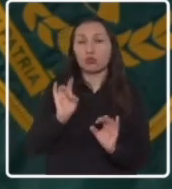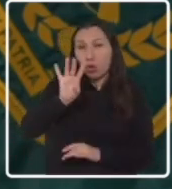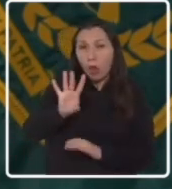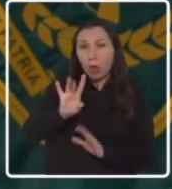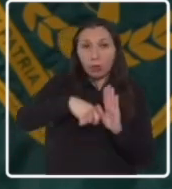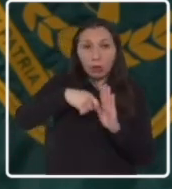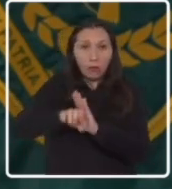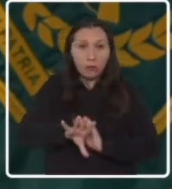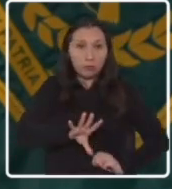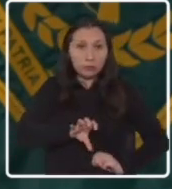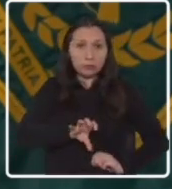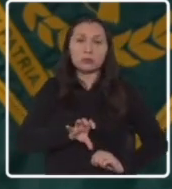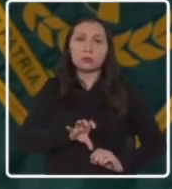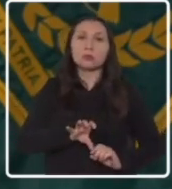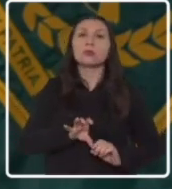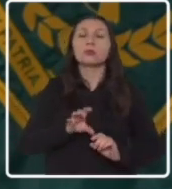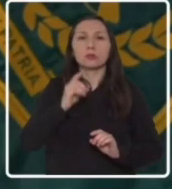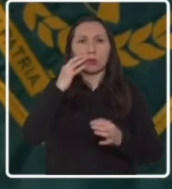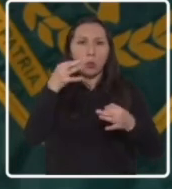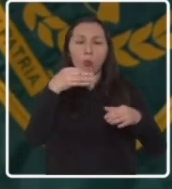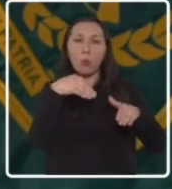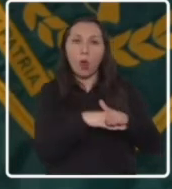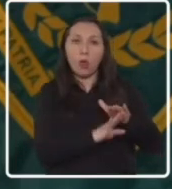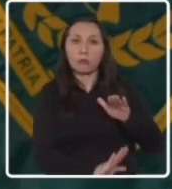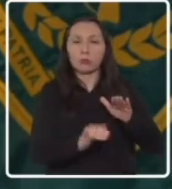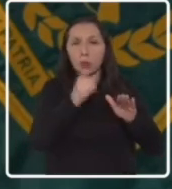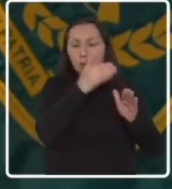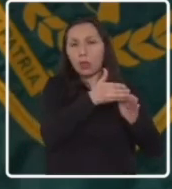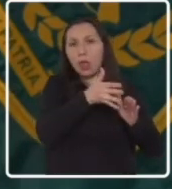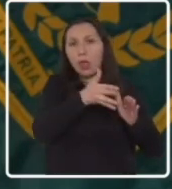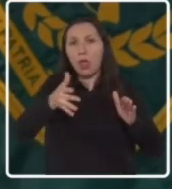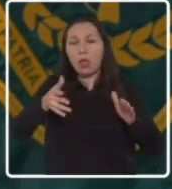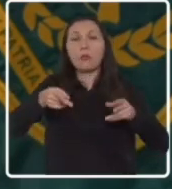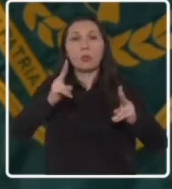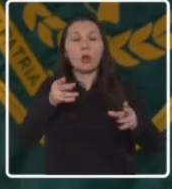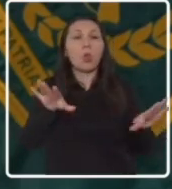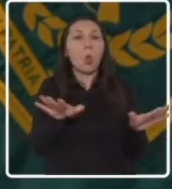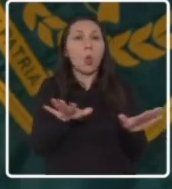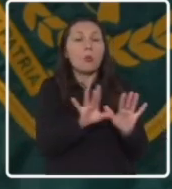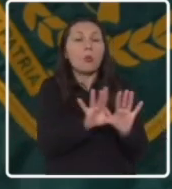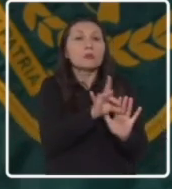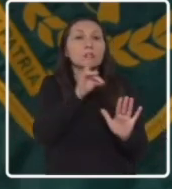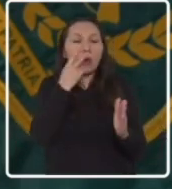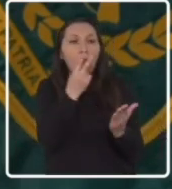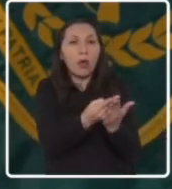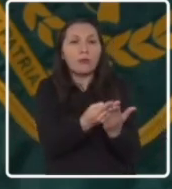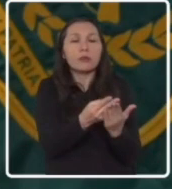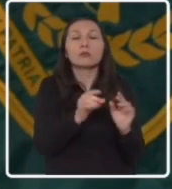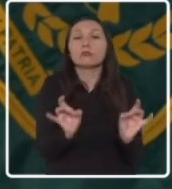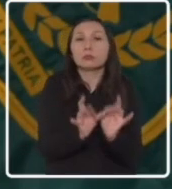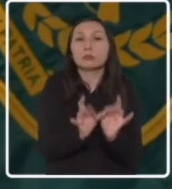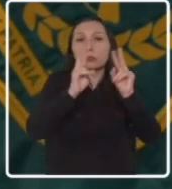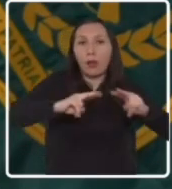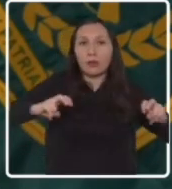registro, sino que ese registro se almacene y esté disponible tiempo suficiente para que se pueda ocupar en potenciales